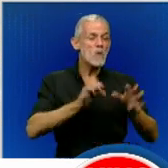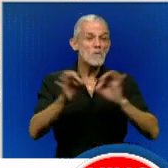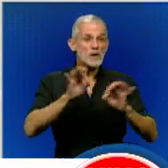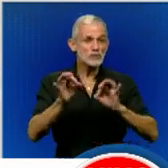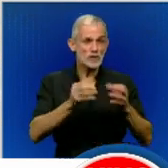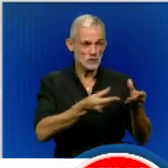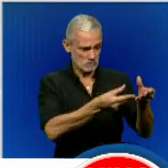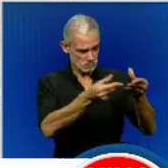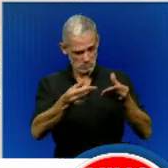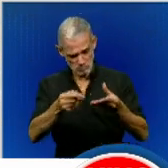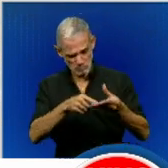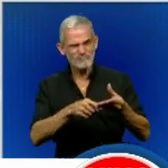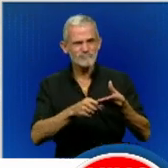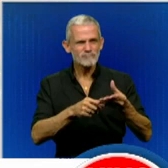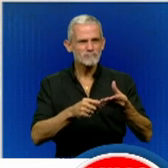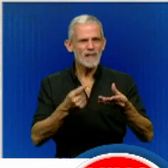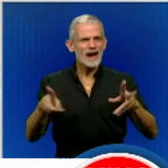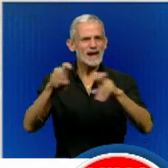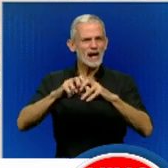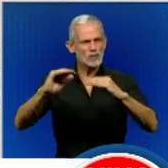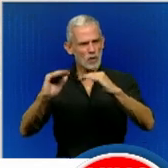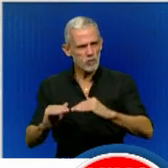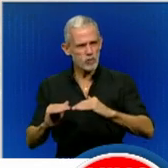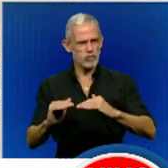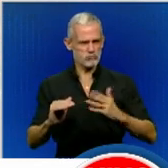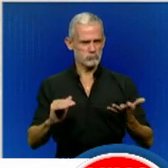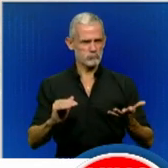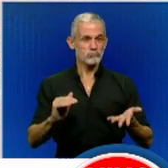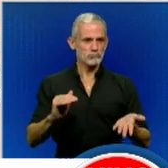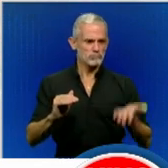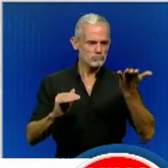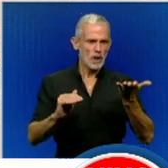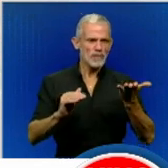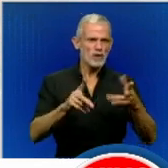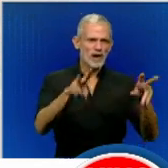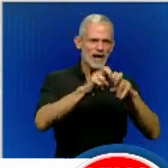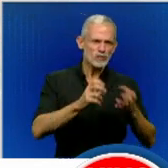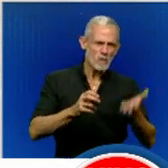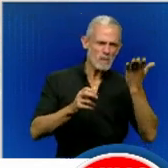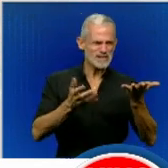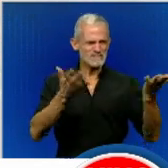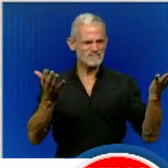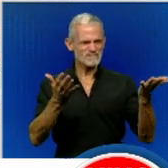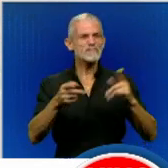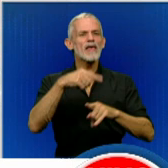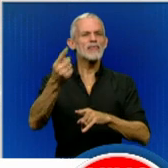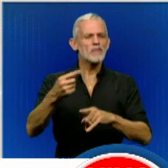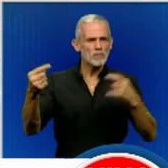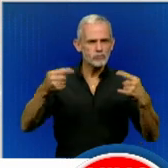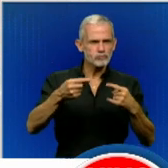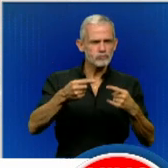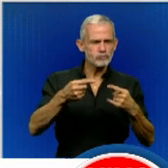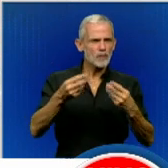viene a compensar caída la recaudación aumentando recaudación y por otro lado se lo plantea